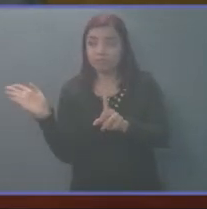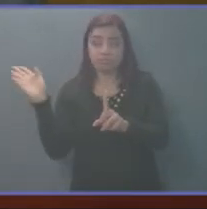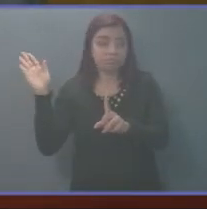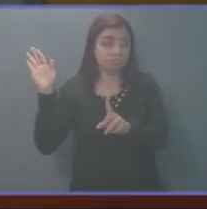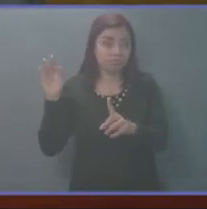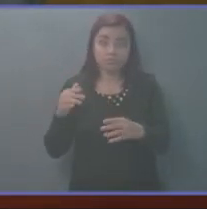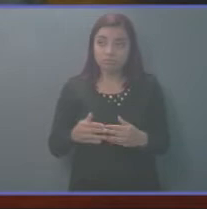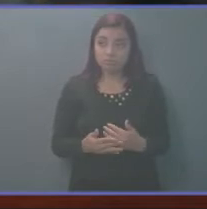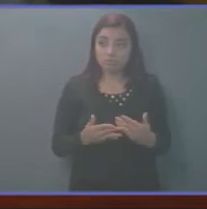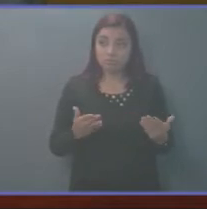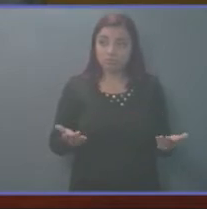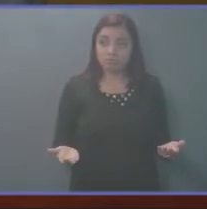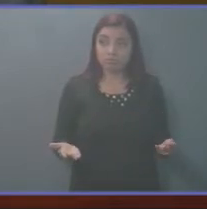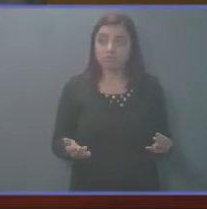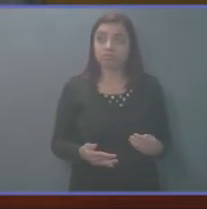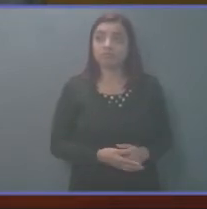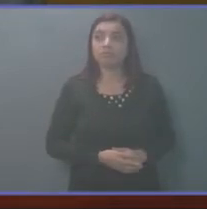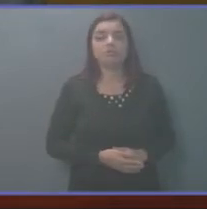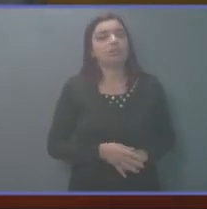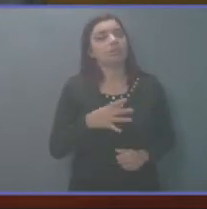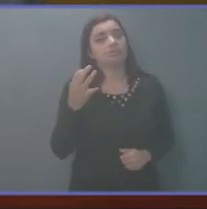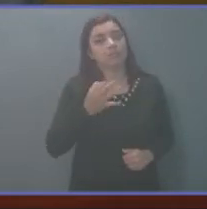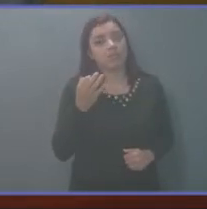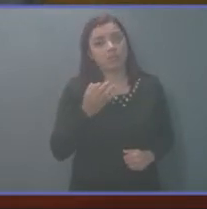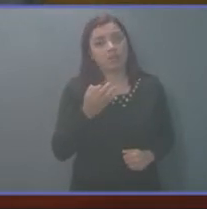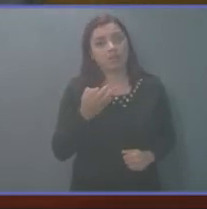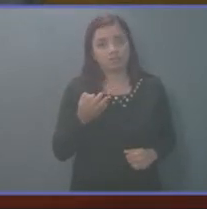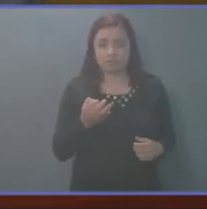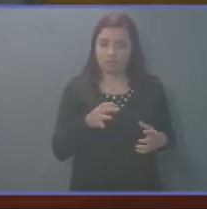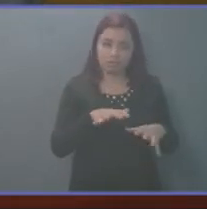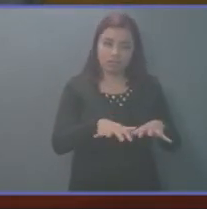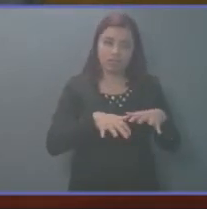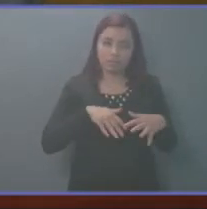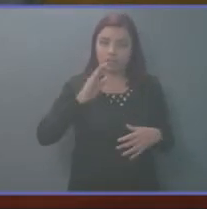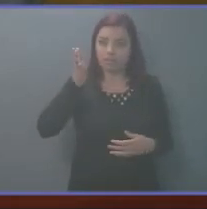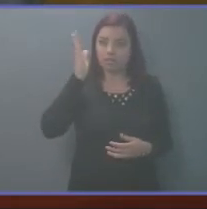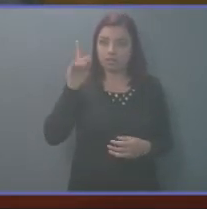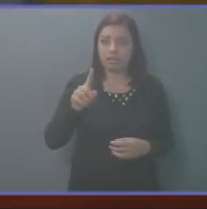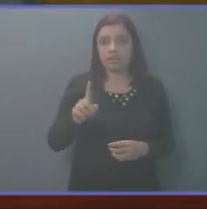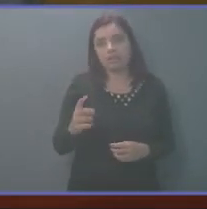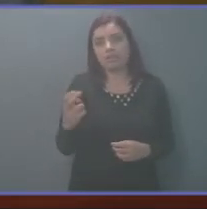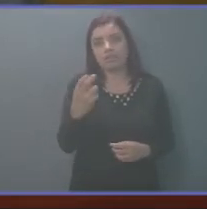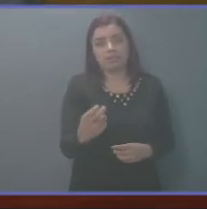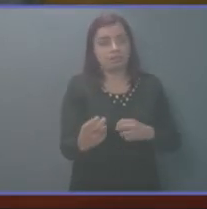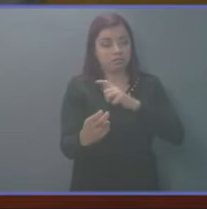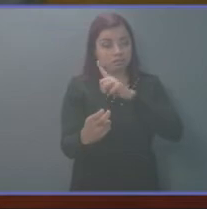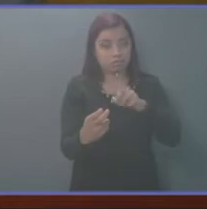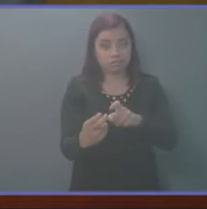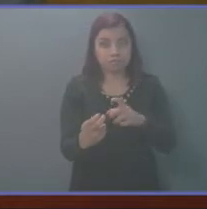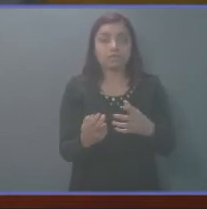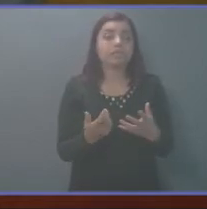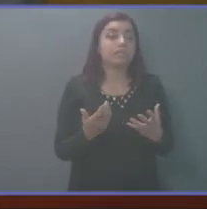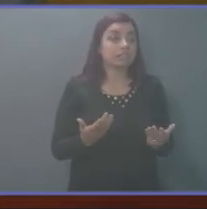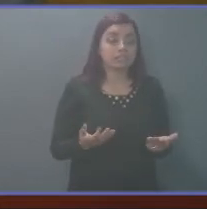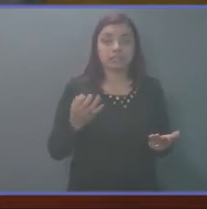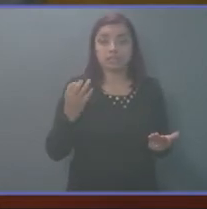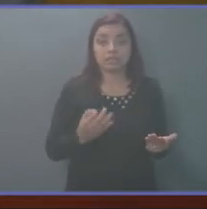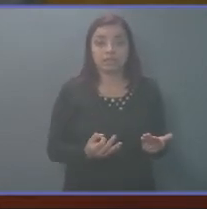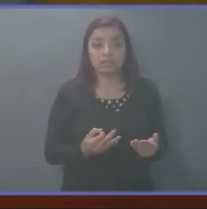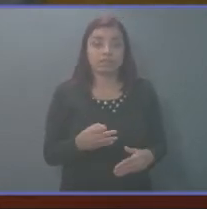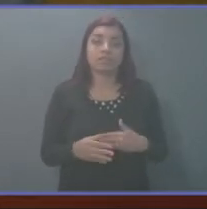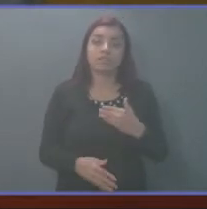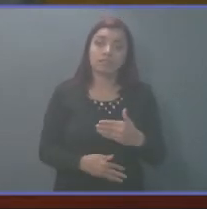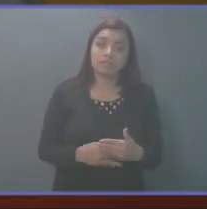interpelación. Así es que evitemos salirnos de la interpelación. Yo debo entender que, pues, de hecho, tiene que haber